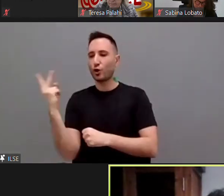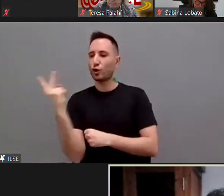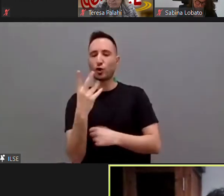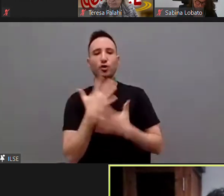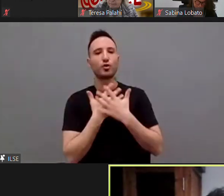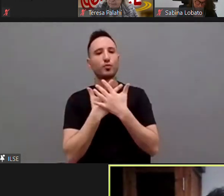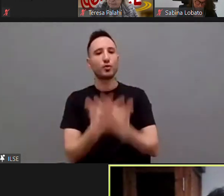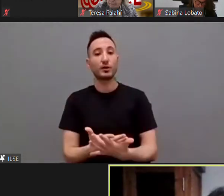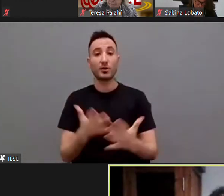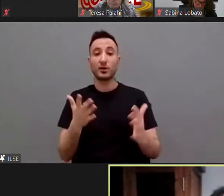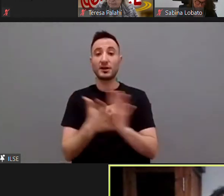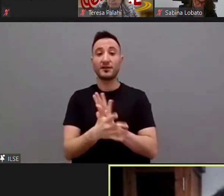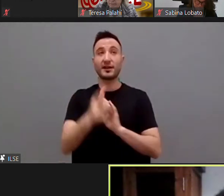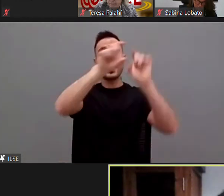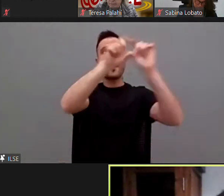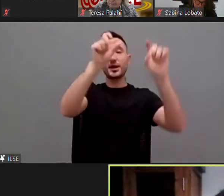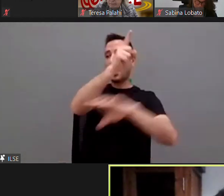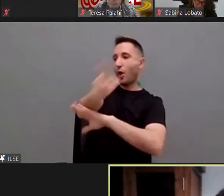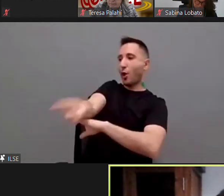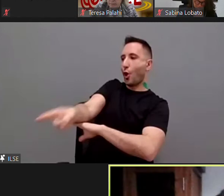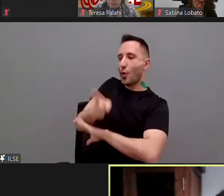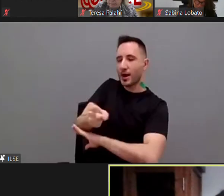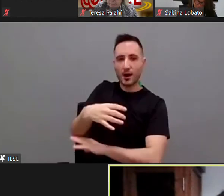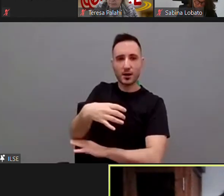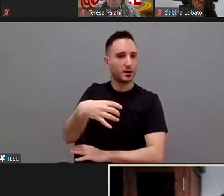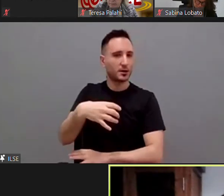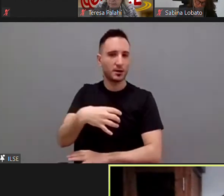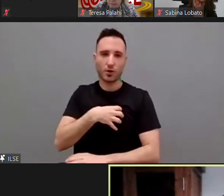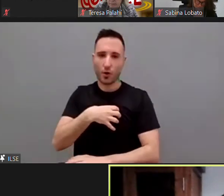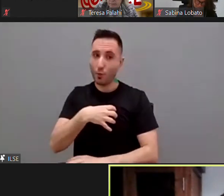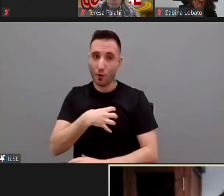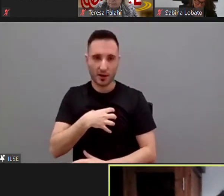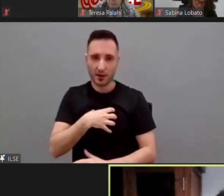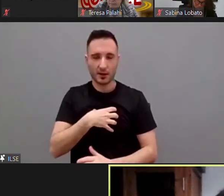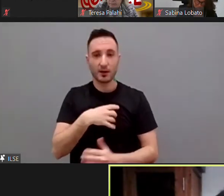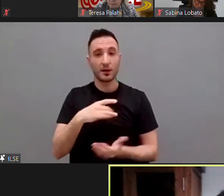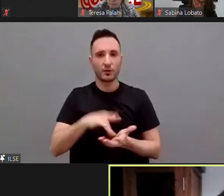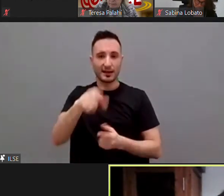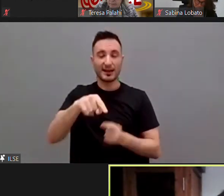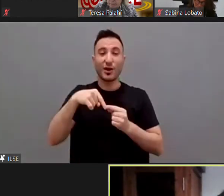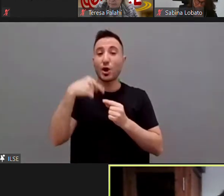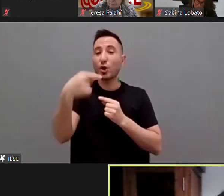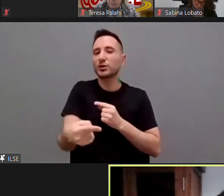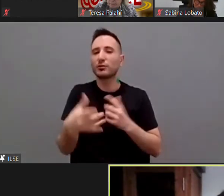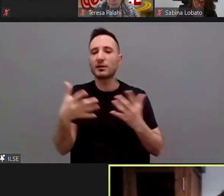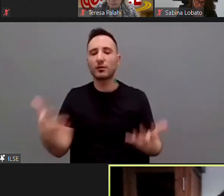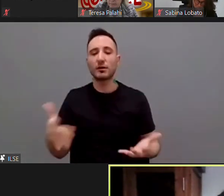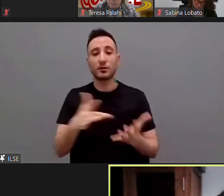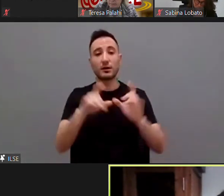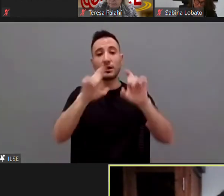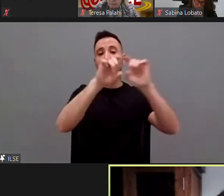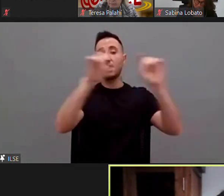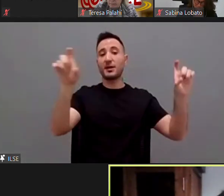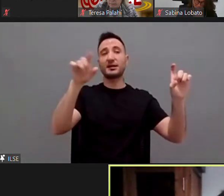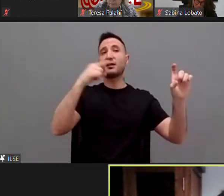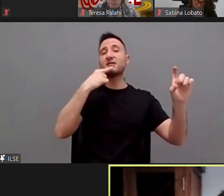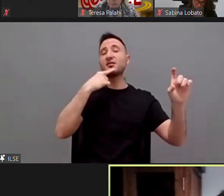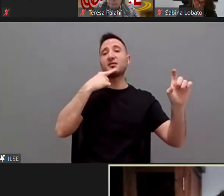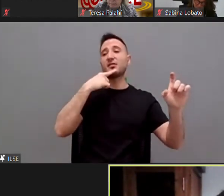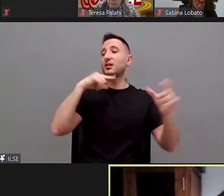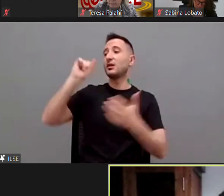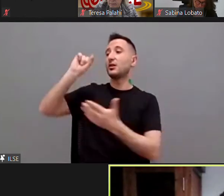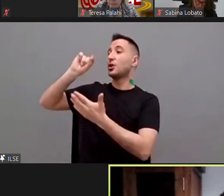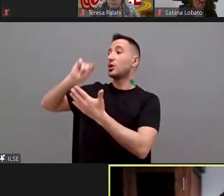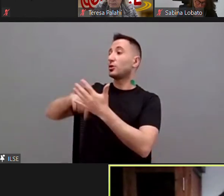puede imponer por ninguna de las partes. Consecuencia de ello, es claro que el empresario no podrá extinguir la relación laboral si la